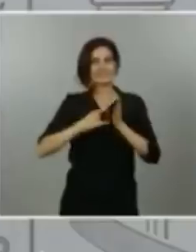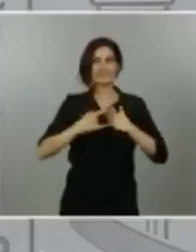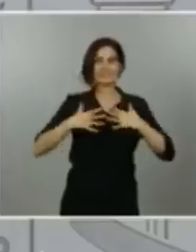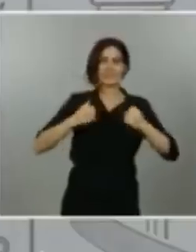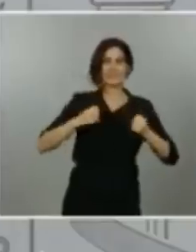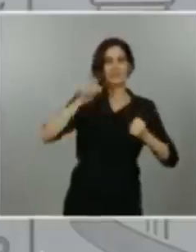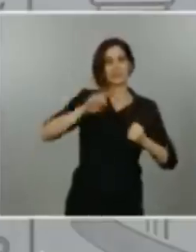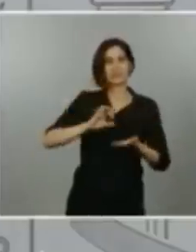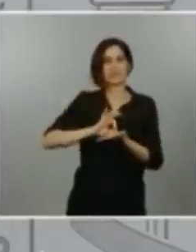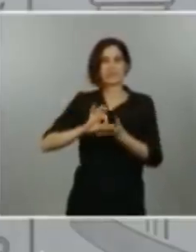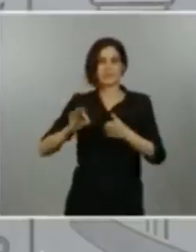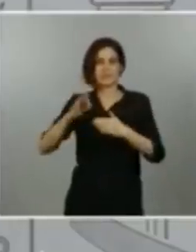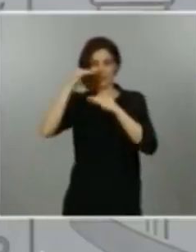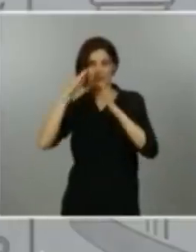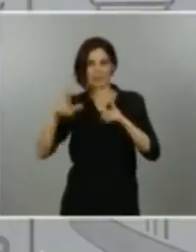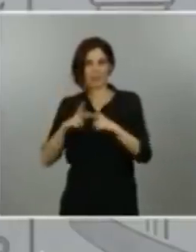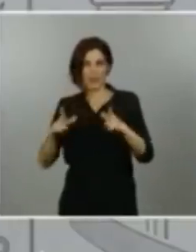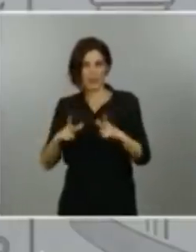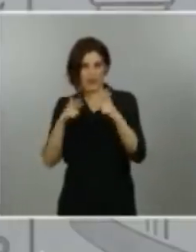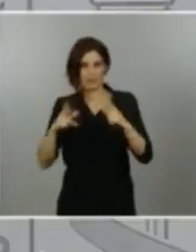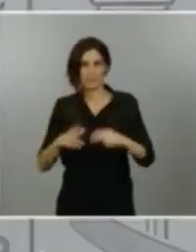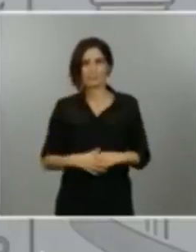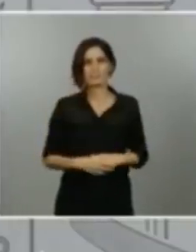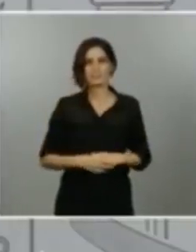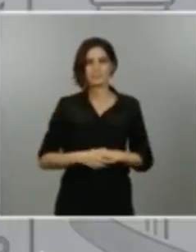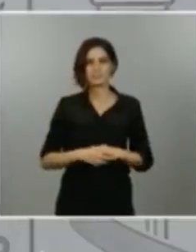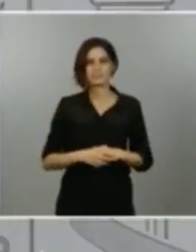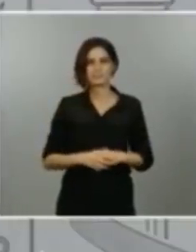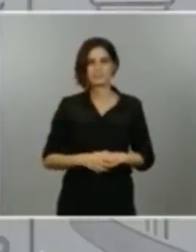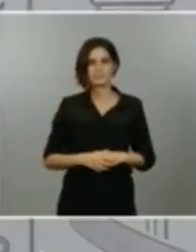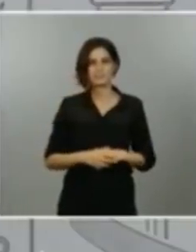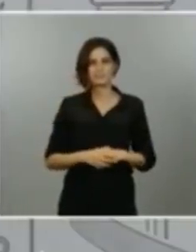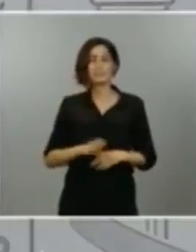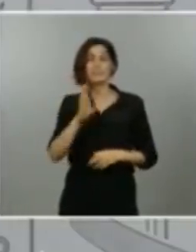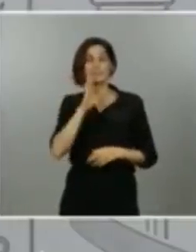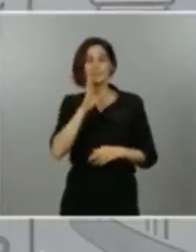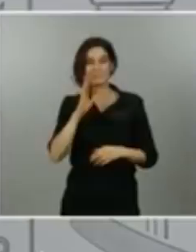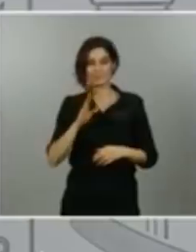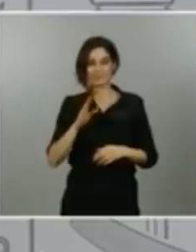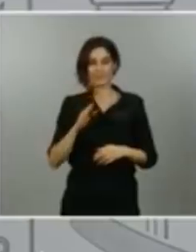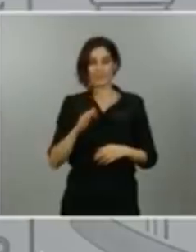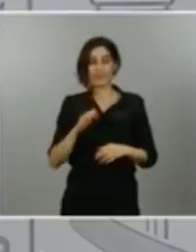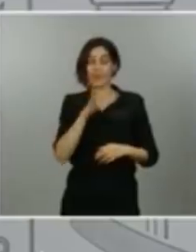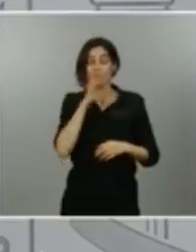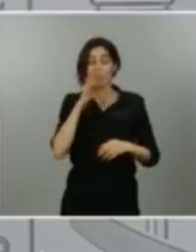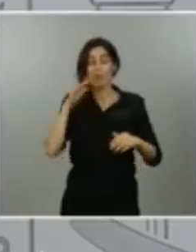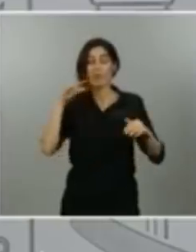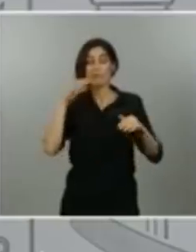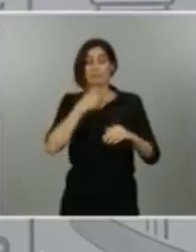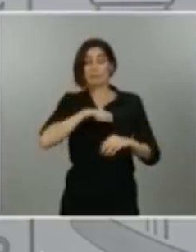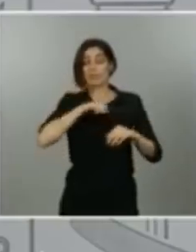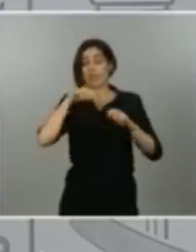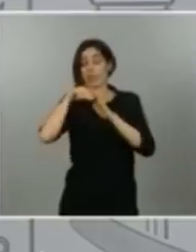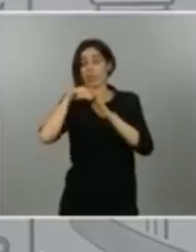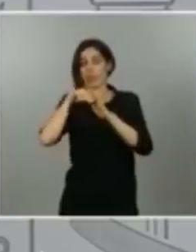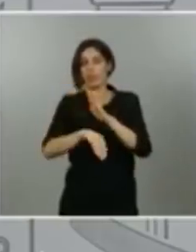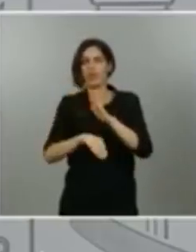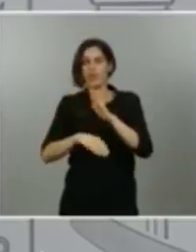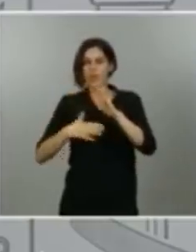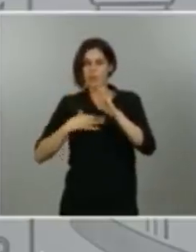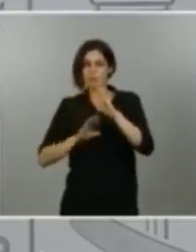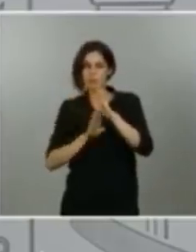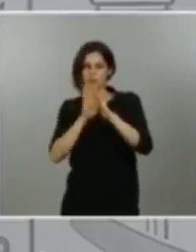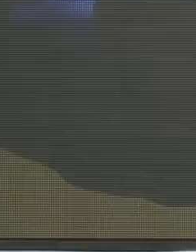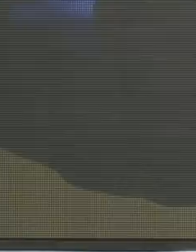posibles cartillas de racionamiento que vendrá más adelante si este gobierno pues continúa no poseen sus políticas y generar una